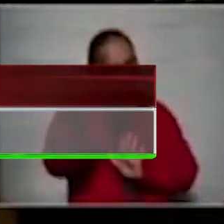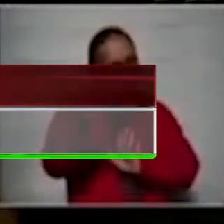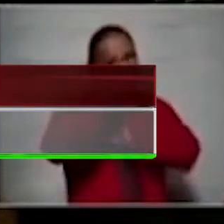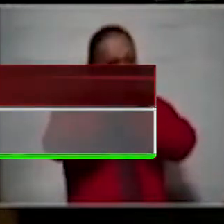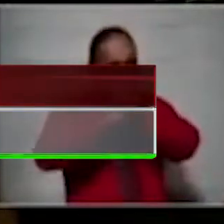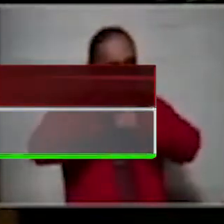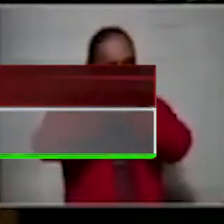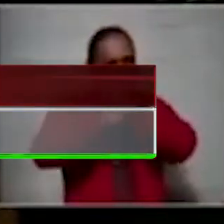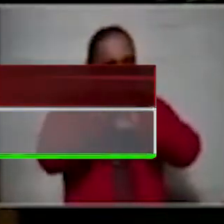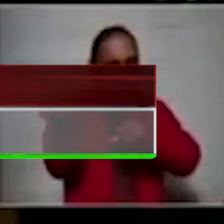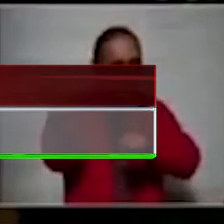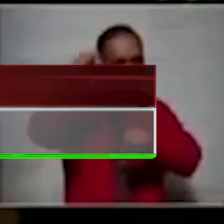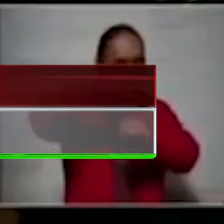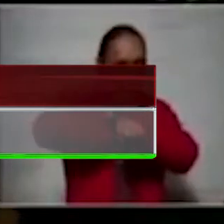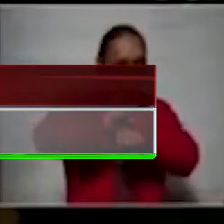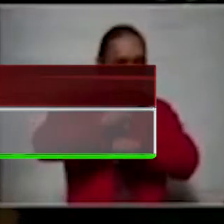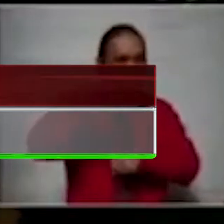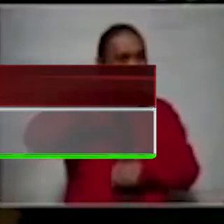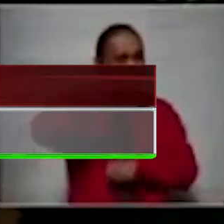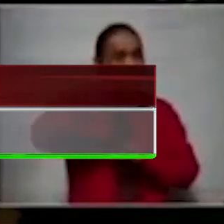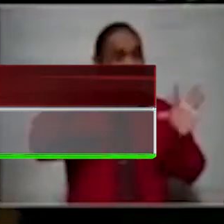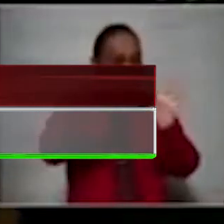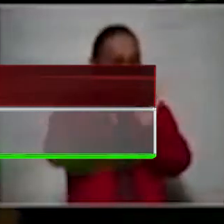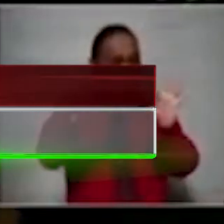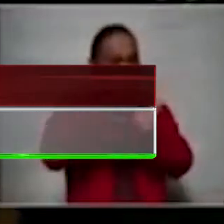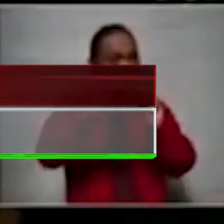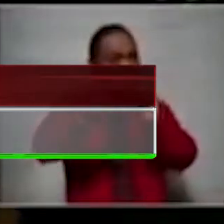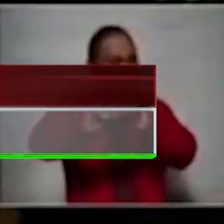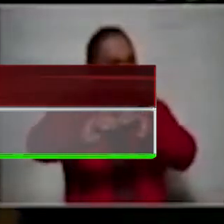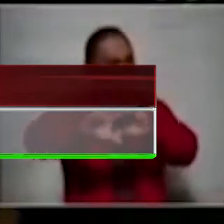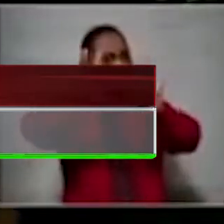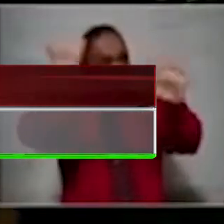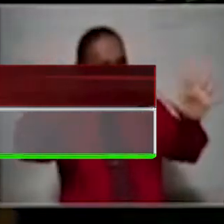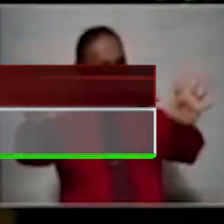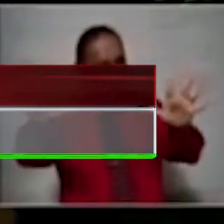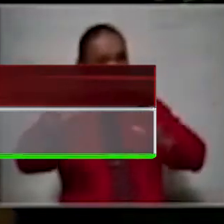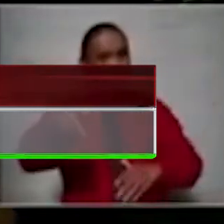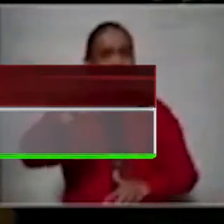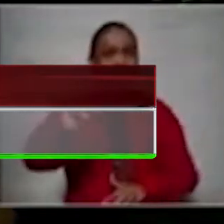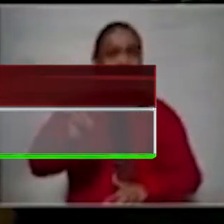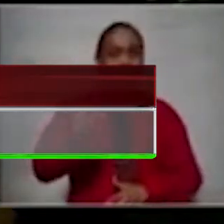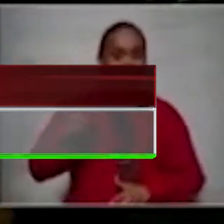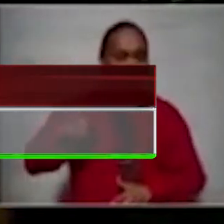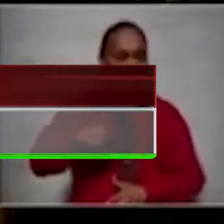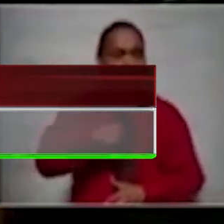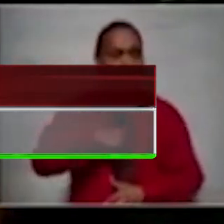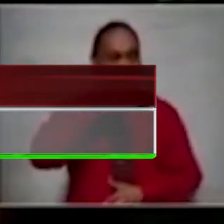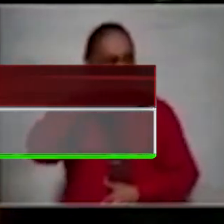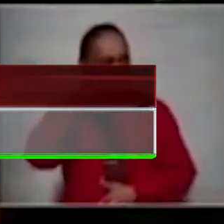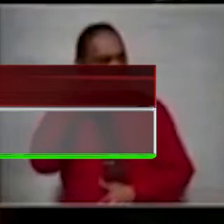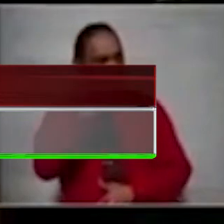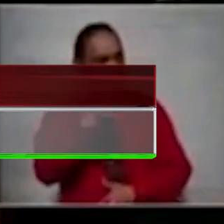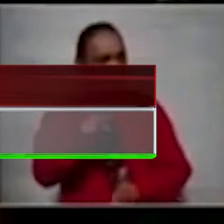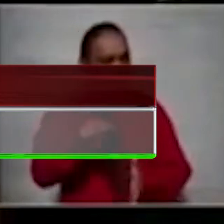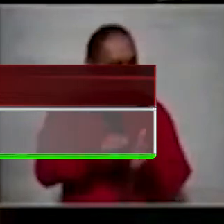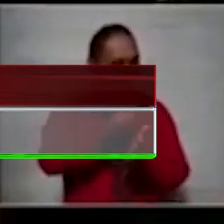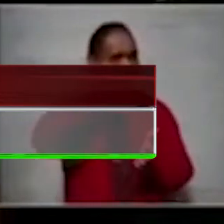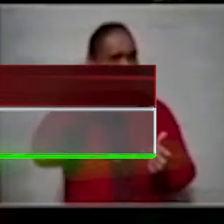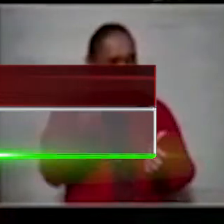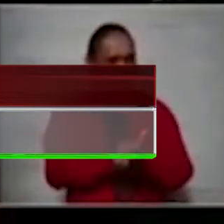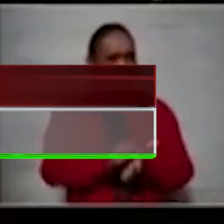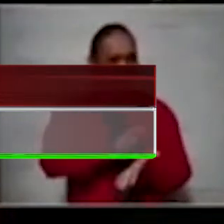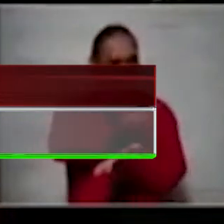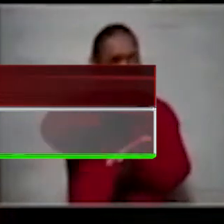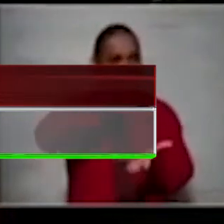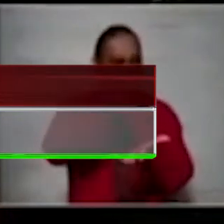de la semana anterior, queda muy claro lo que usted expresó. Y aquí creo que quizá hay que ser muy pulcros técnicamente. Efectivamente, sabemos, ¿no?, que el tema de la